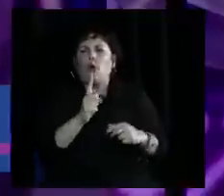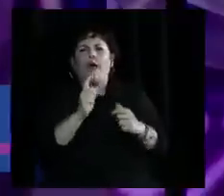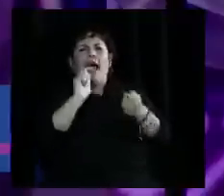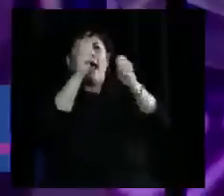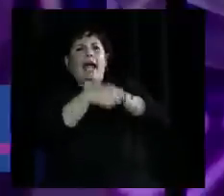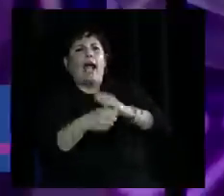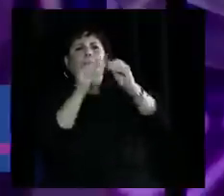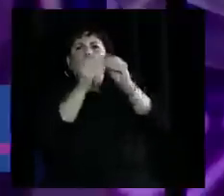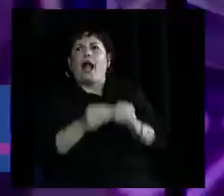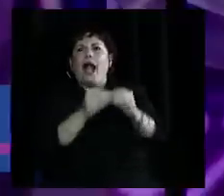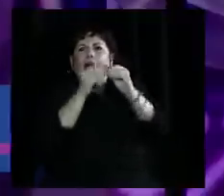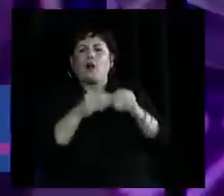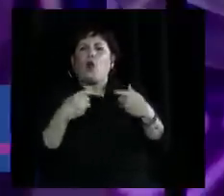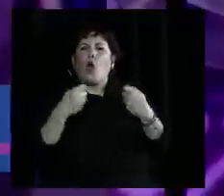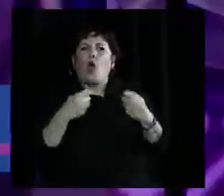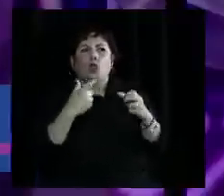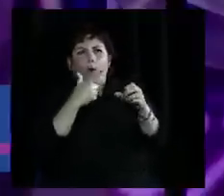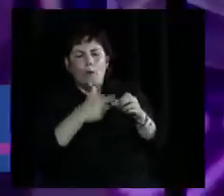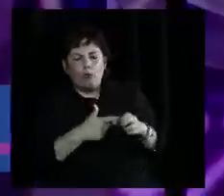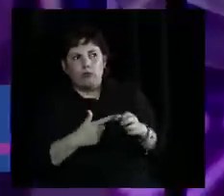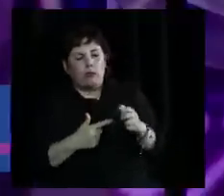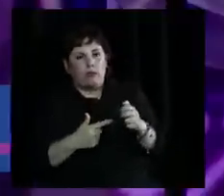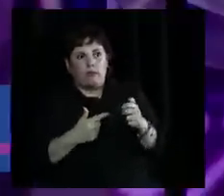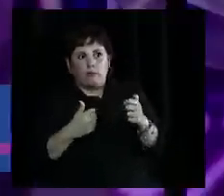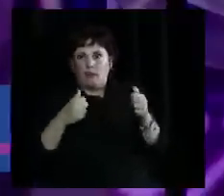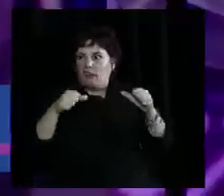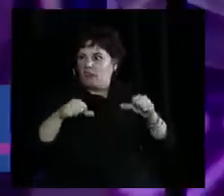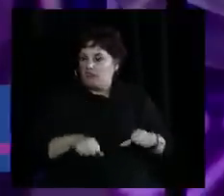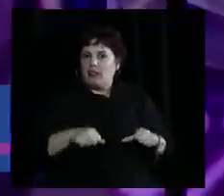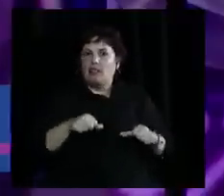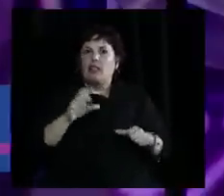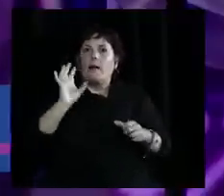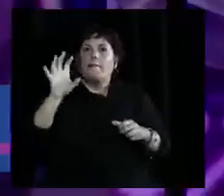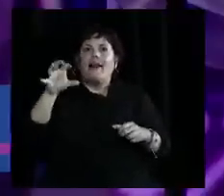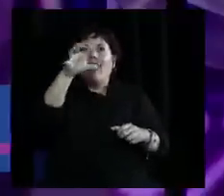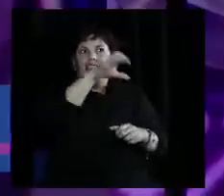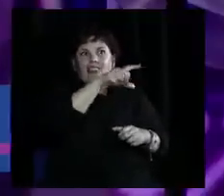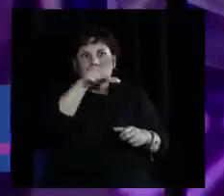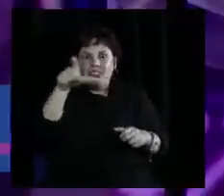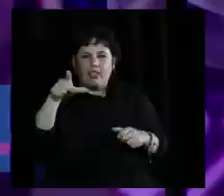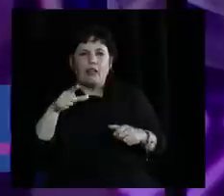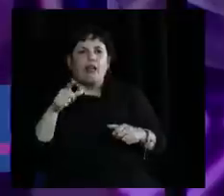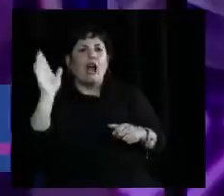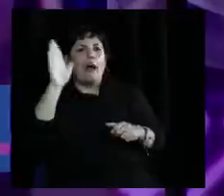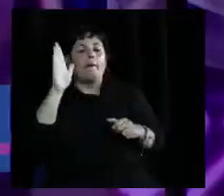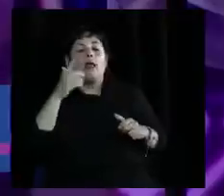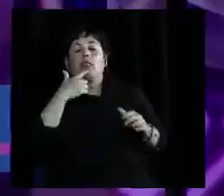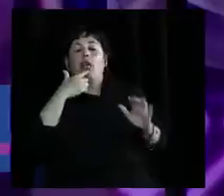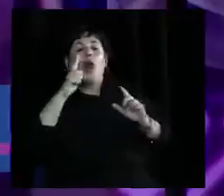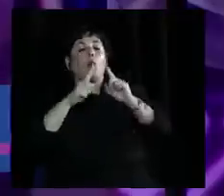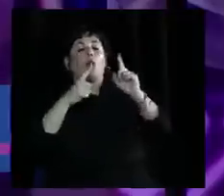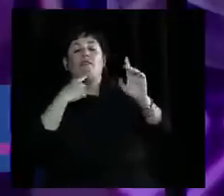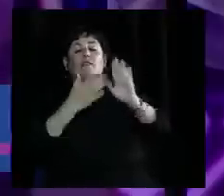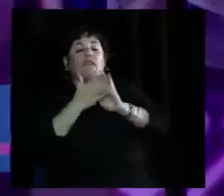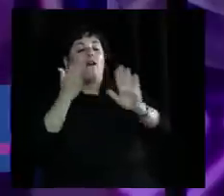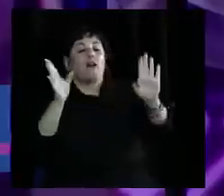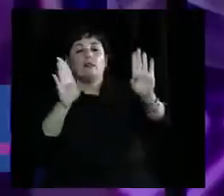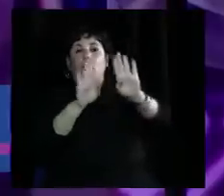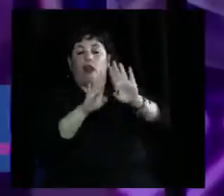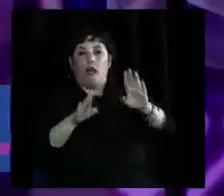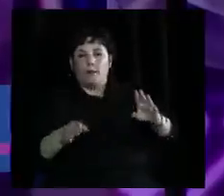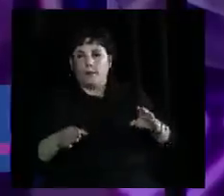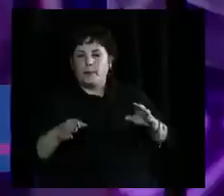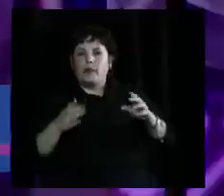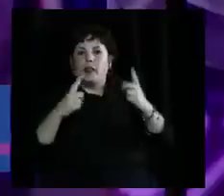de los costos de los combustibles, en fin, toda la afectación a las plantas y la amenaza de cierre de algunas plantas, y lo